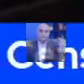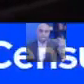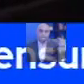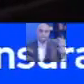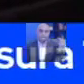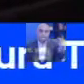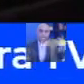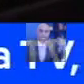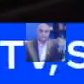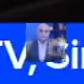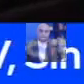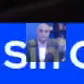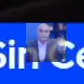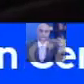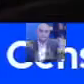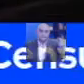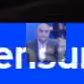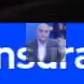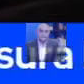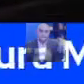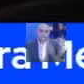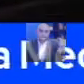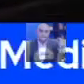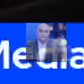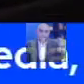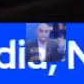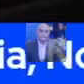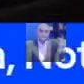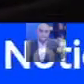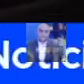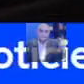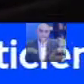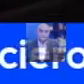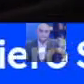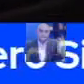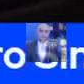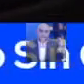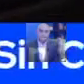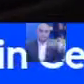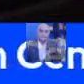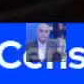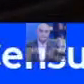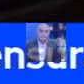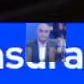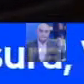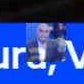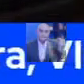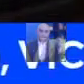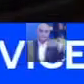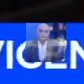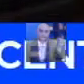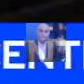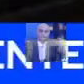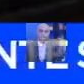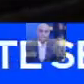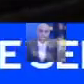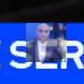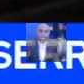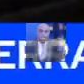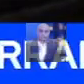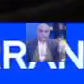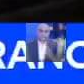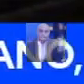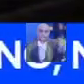en temas migratorios. Pues sospecho que eso podría no ocurrir si hacemos caso al tono que ya